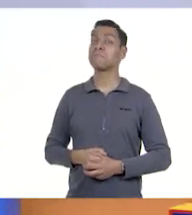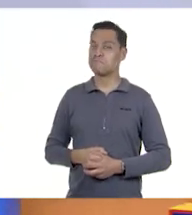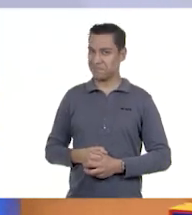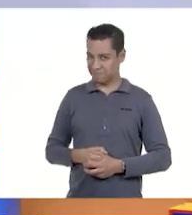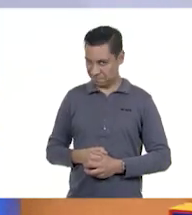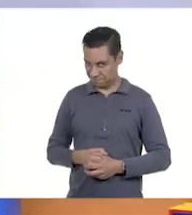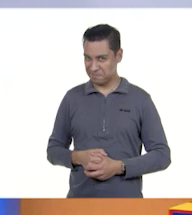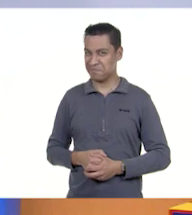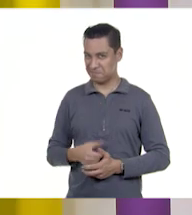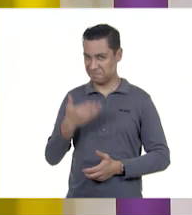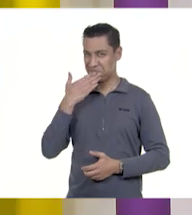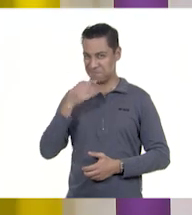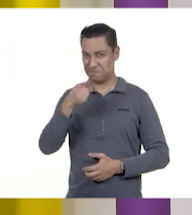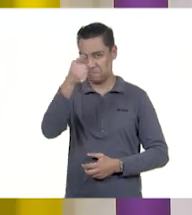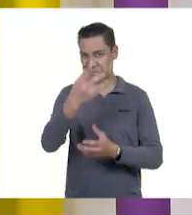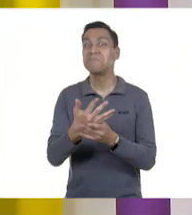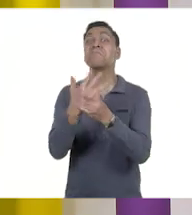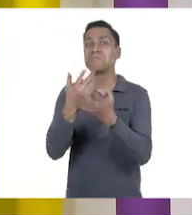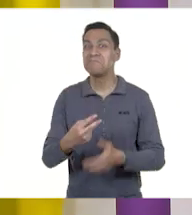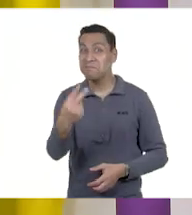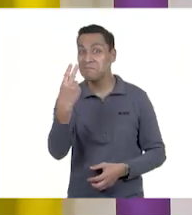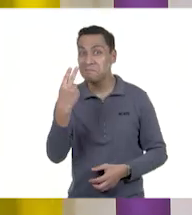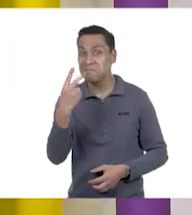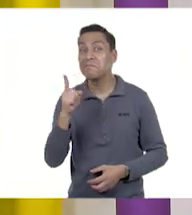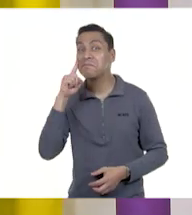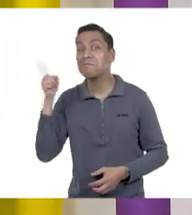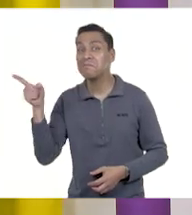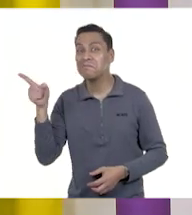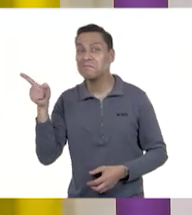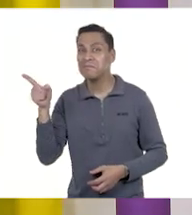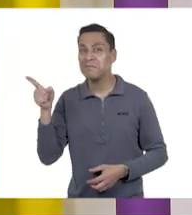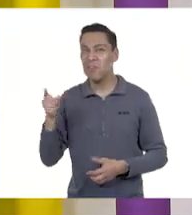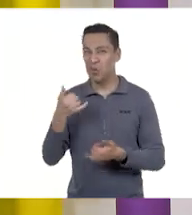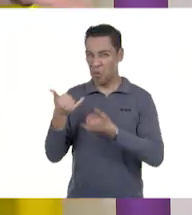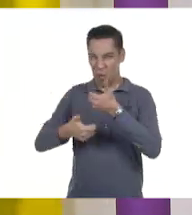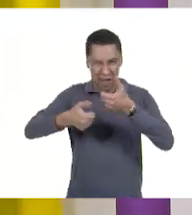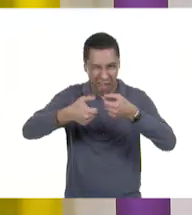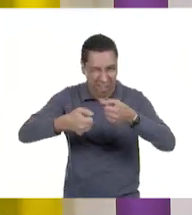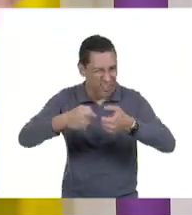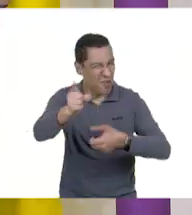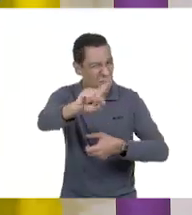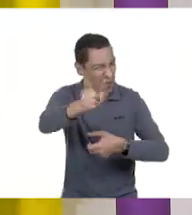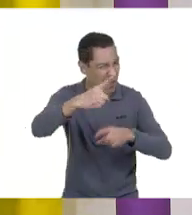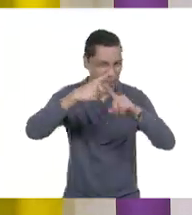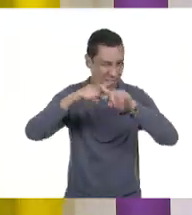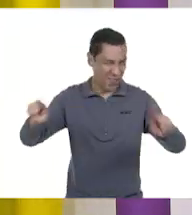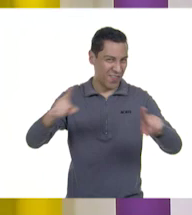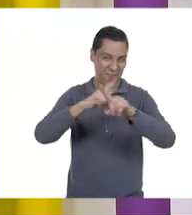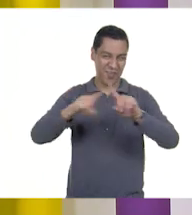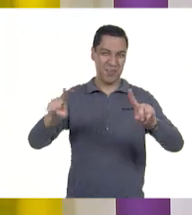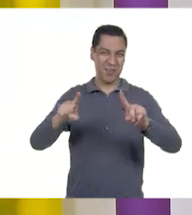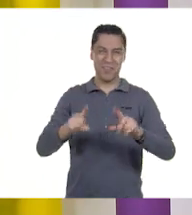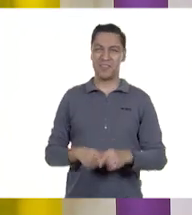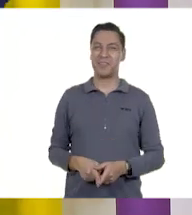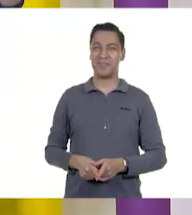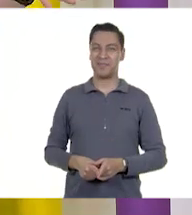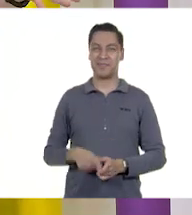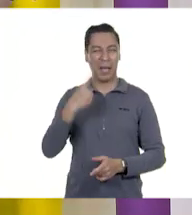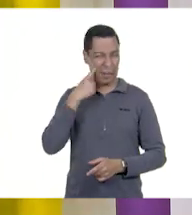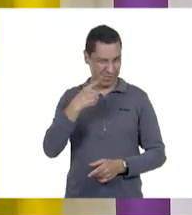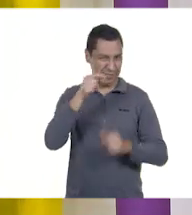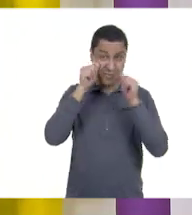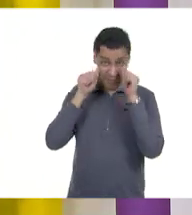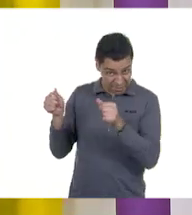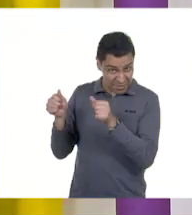Muy bien. ¿Qué dicen las niñas y los niños que nos están...? ¡No! ¿Cómo? ¿No está jugando videojuegos? No, no, nada tiene que ver con eso. A ver, si